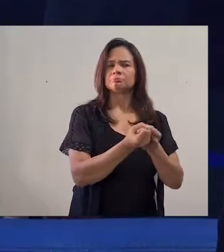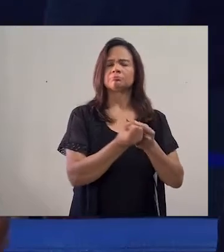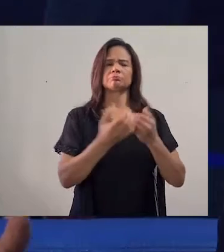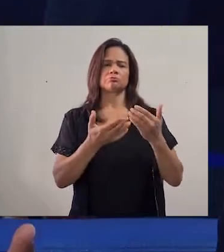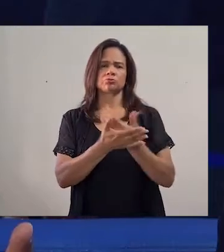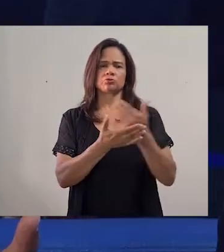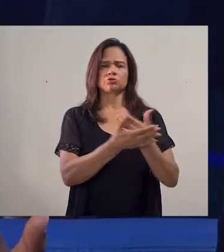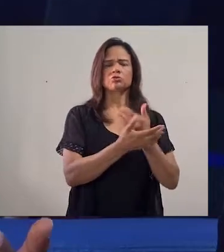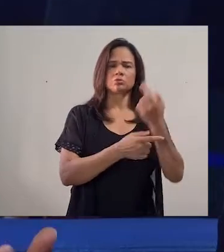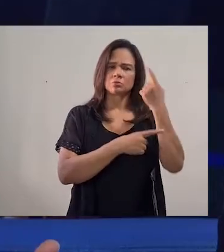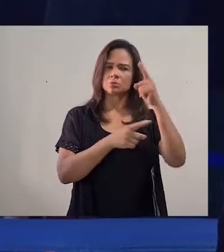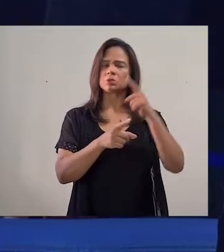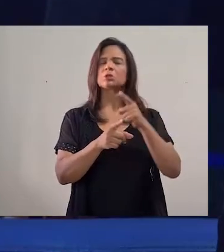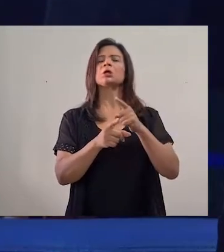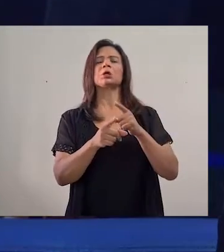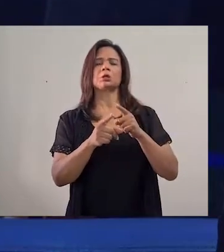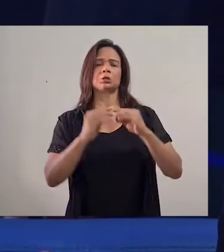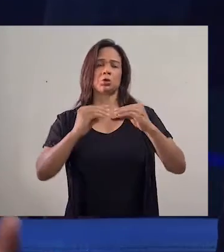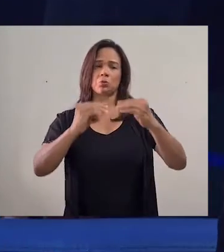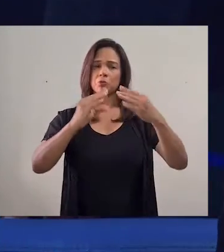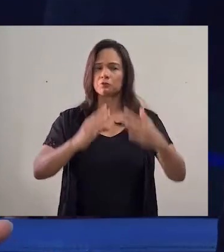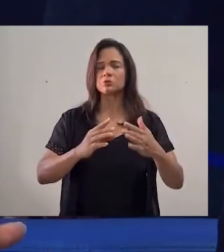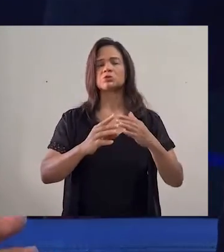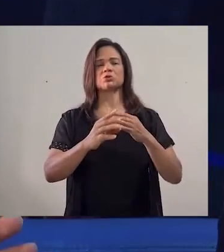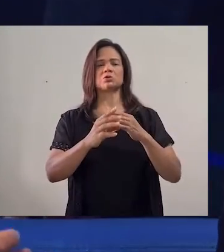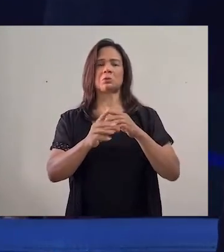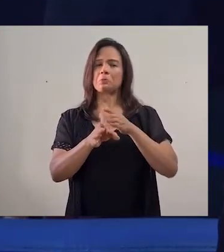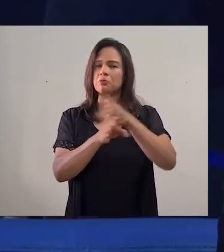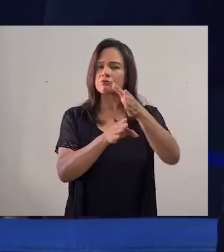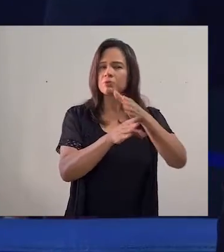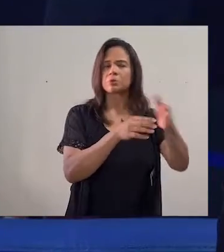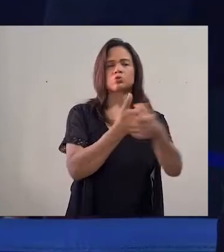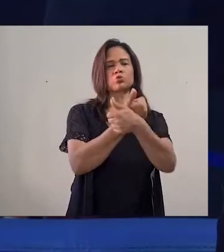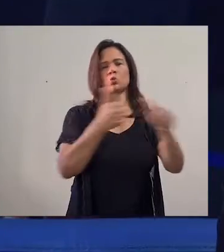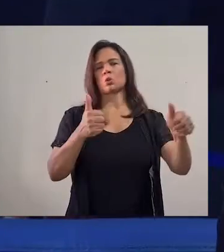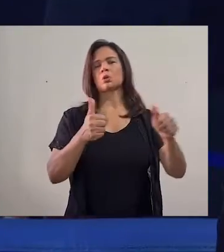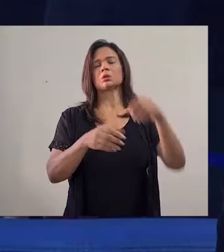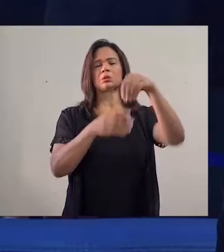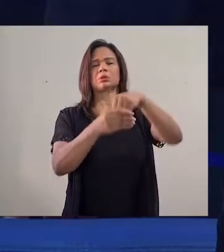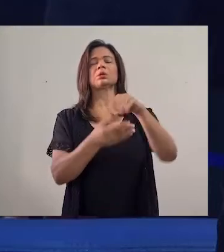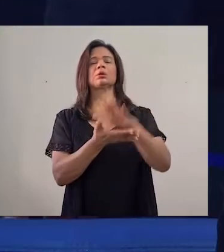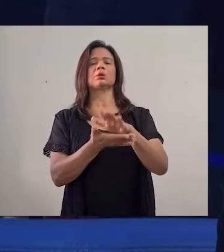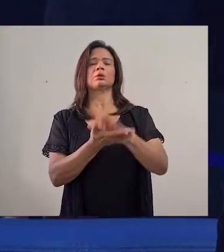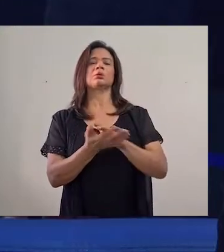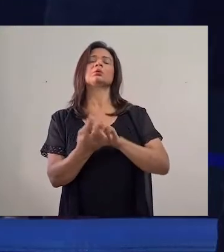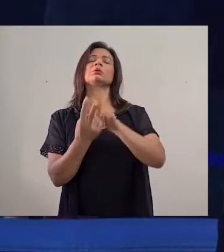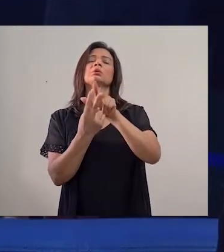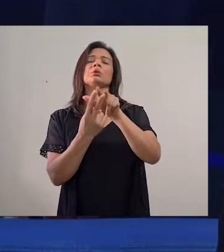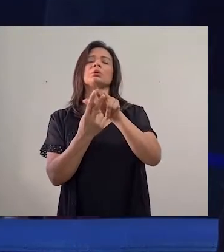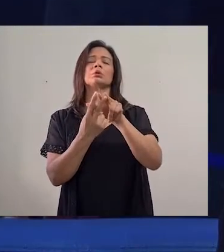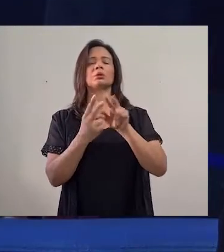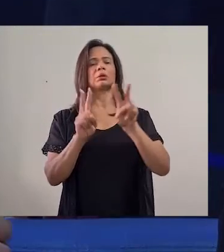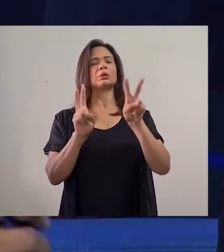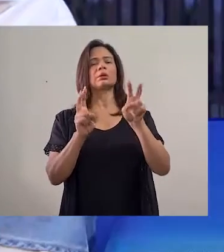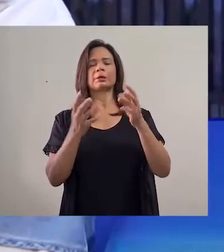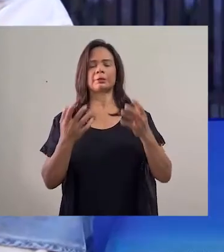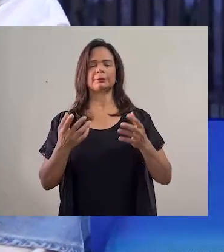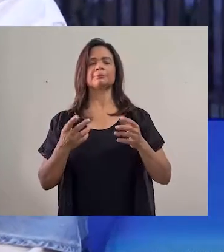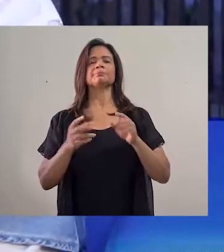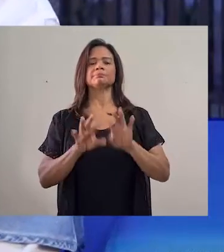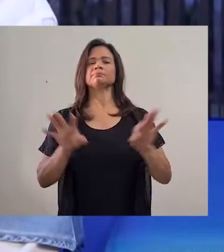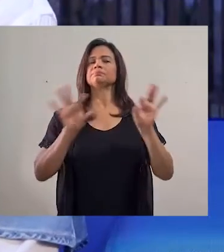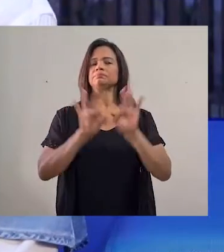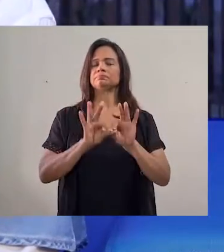y acompañamos la actualización pedagógica de ese personal profesional que está en la escuela. Hay dos temas que no